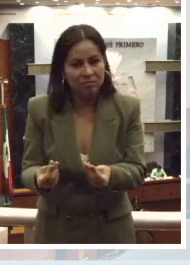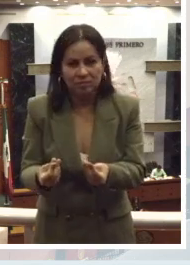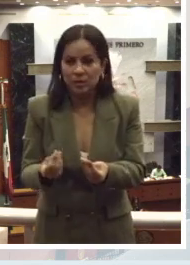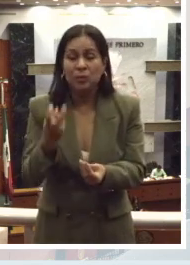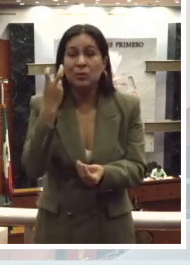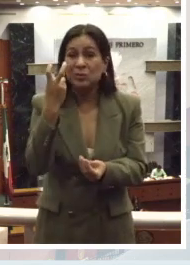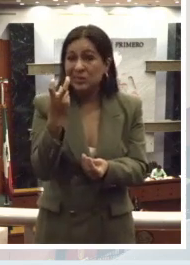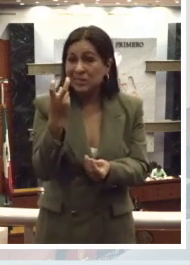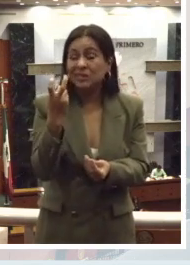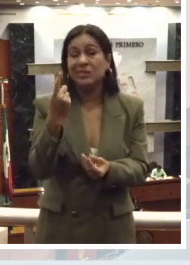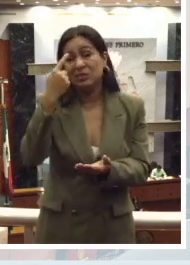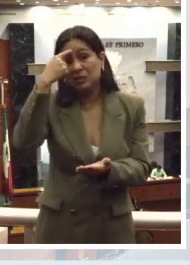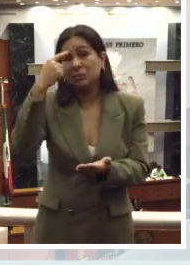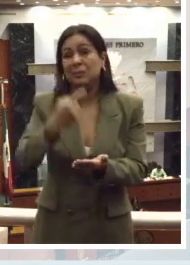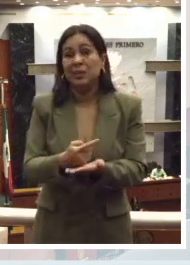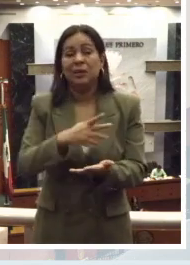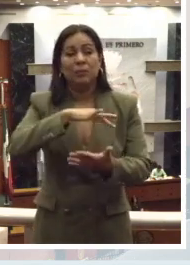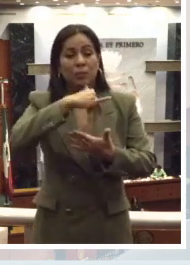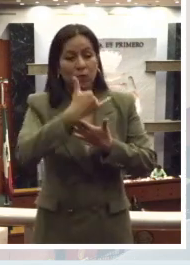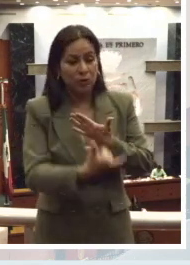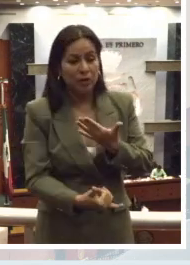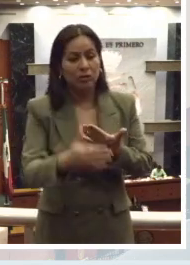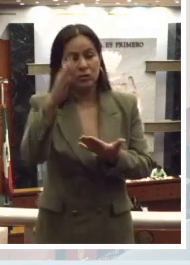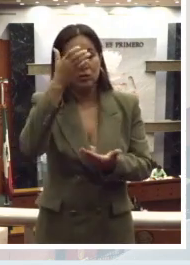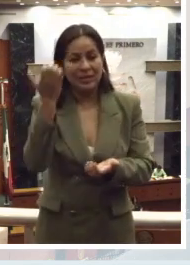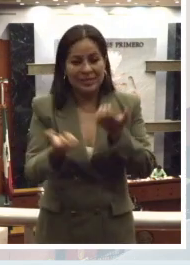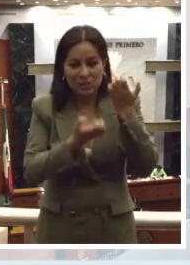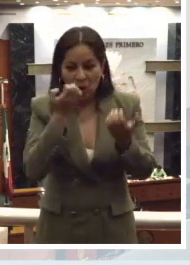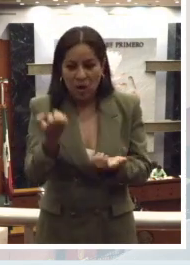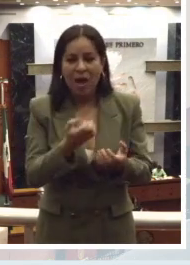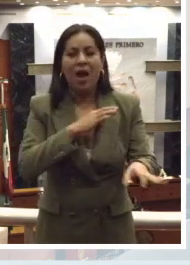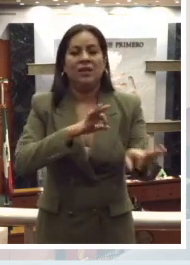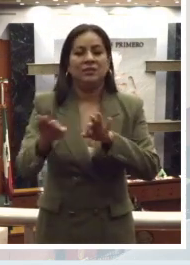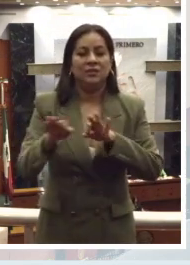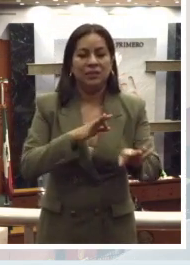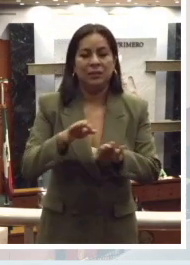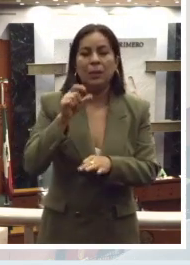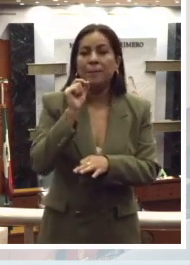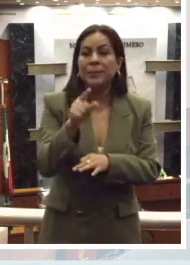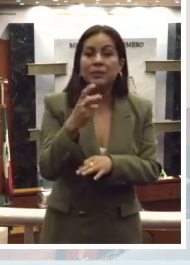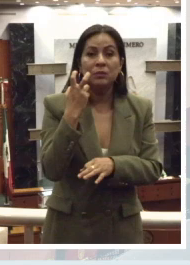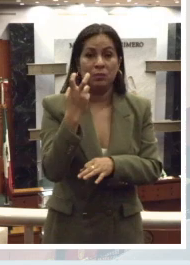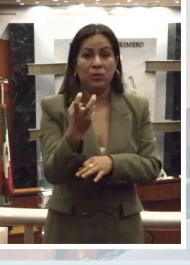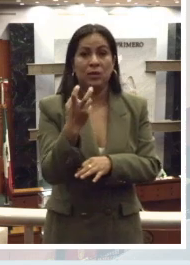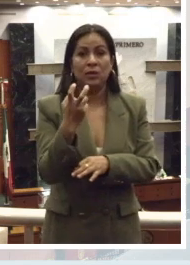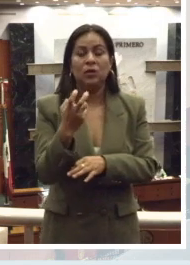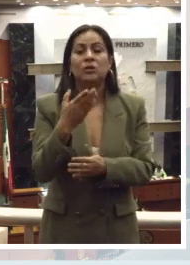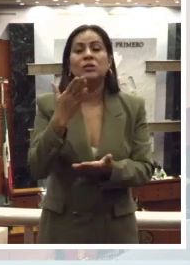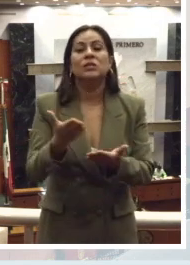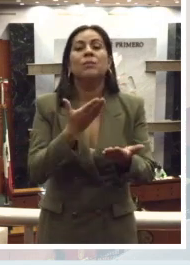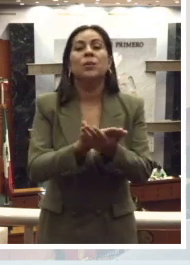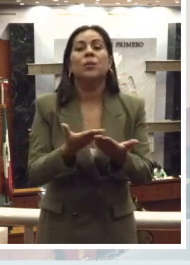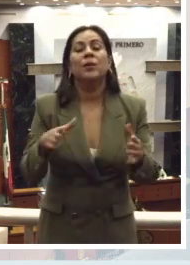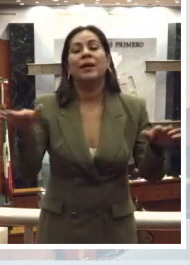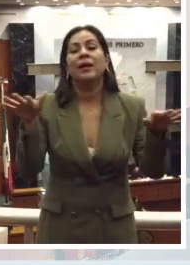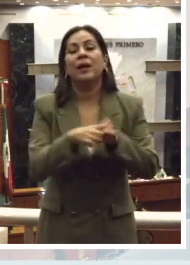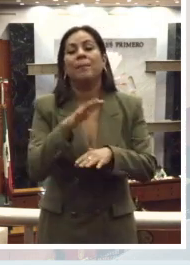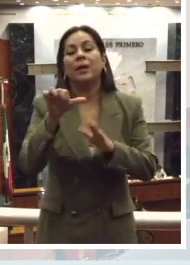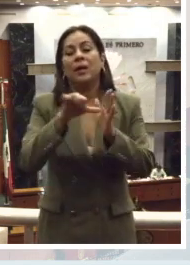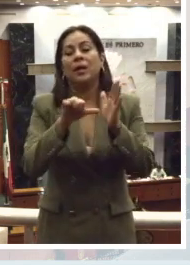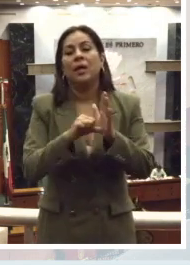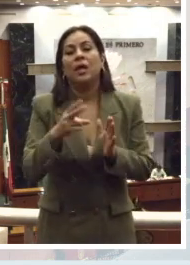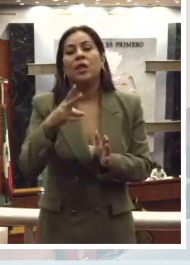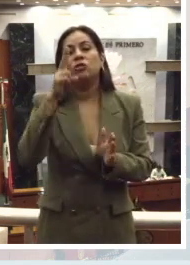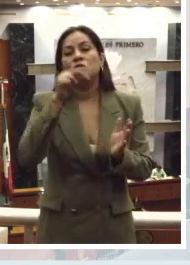ellos y para que culminen sus proyectos escolares y laborales. Por ello, se propone reformar el artículo